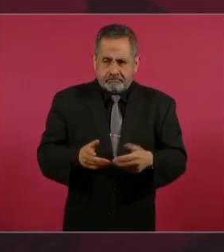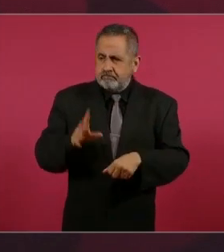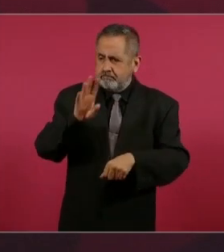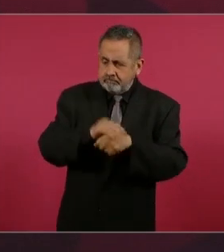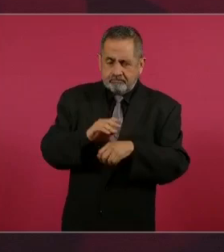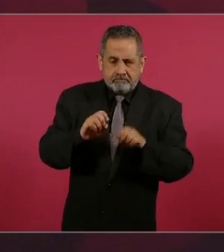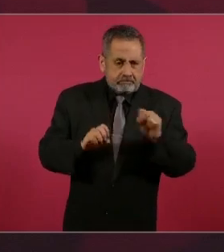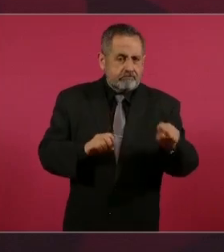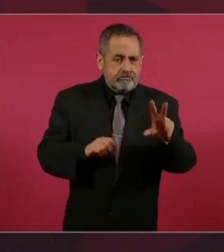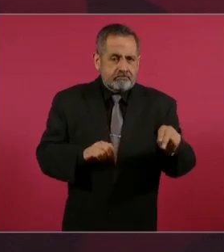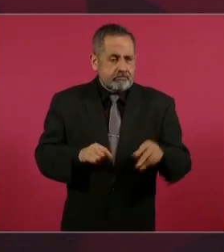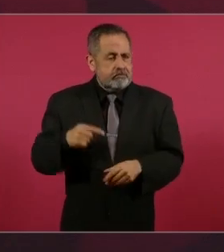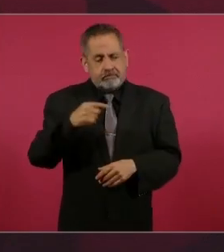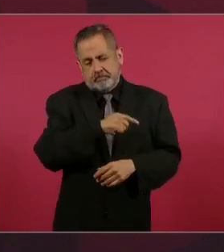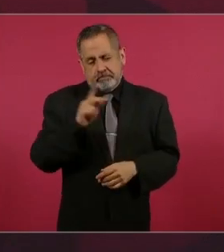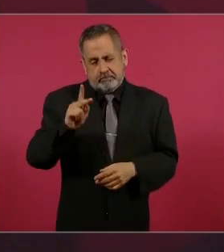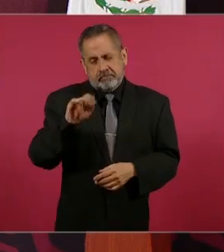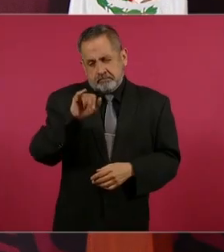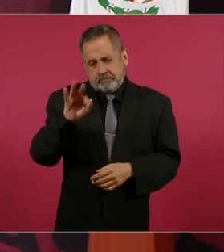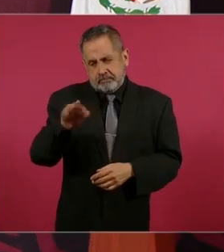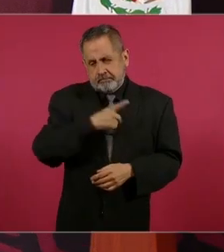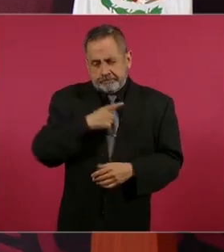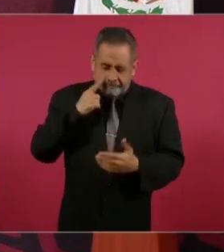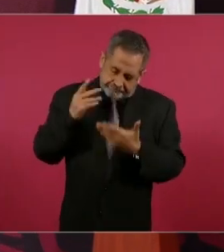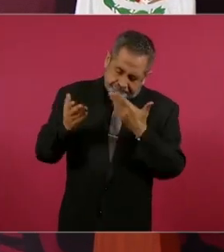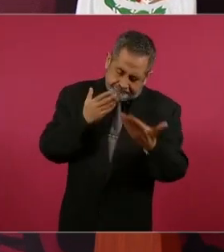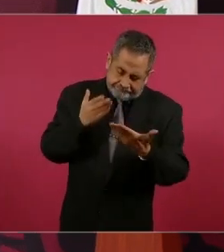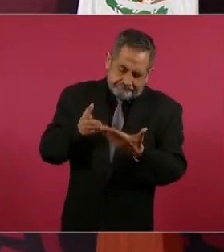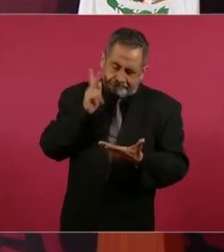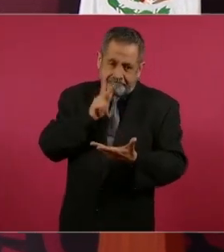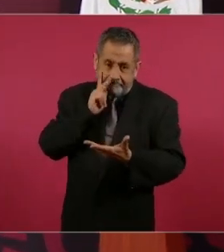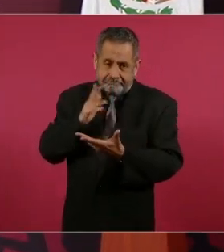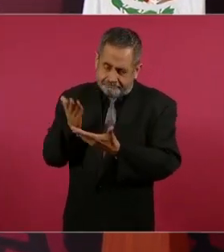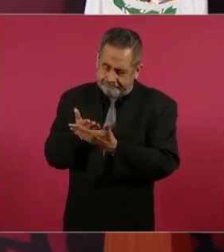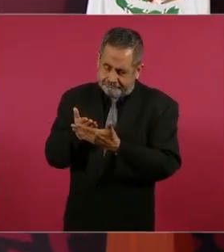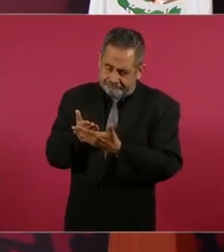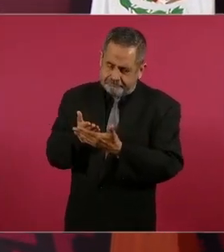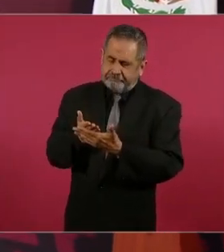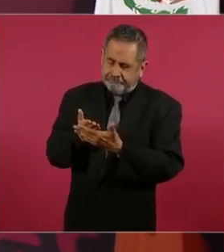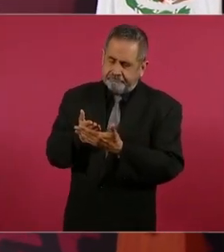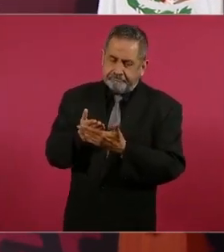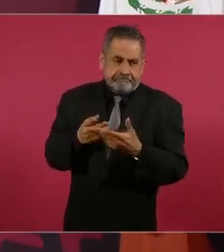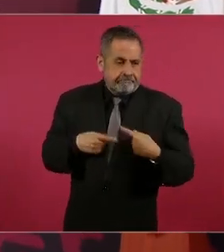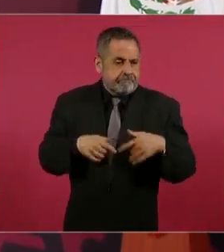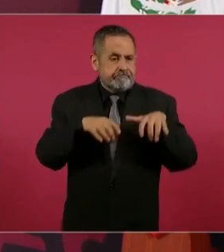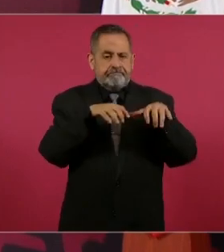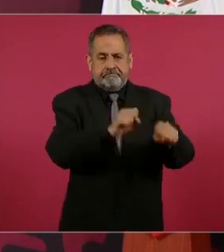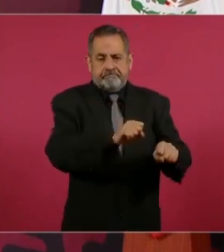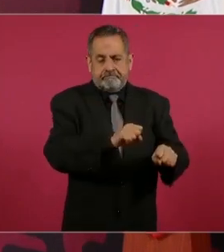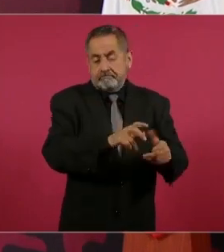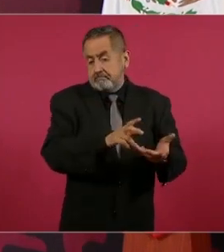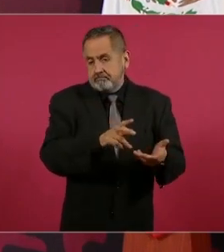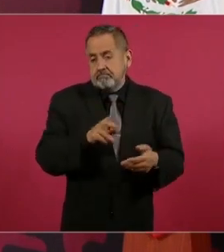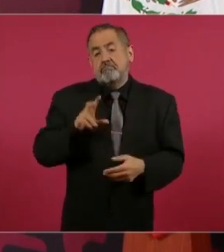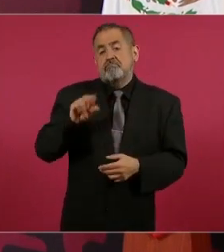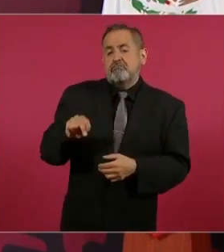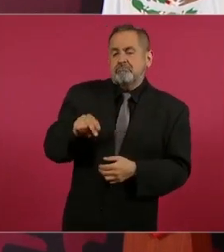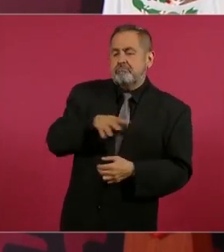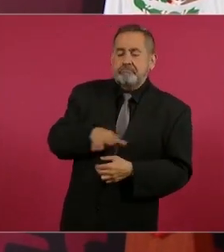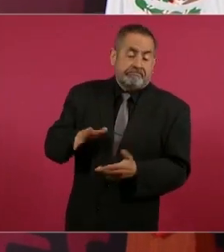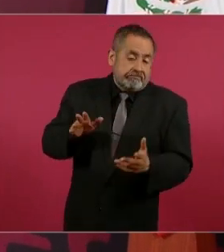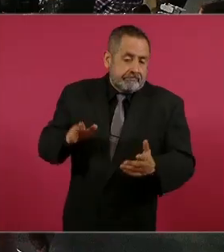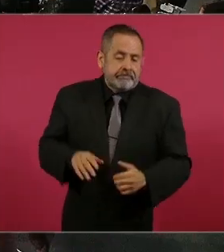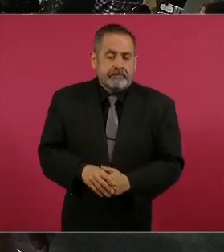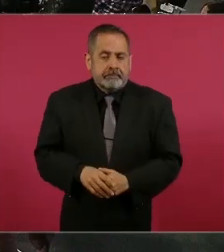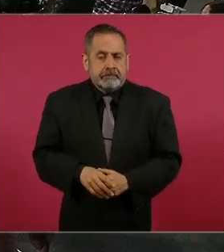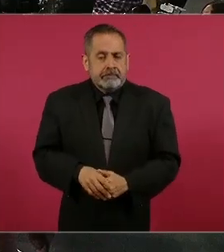autorice o no, en este caso el Poder Judicial, lo de la aprehensión del segundo tirador. Bien, pero